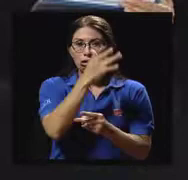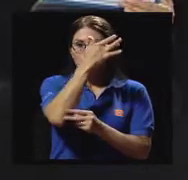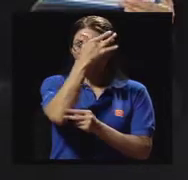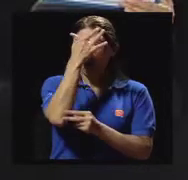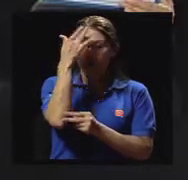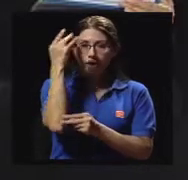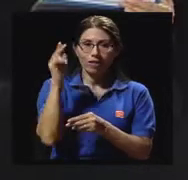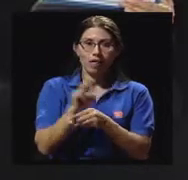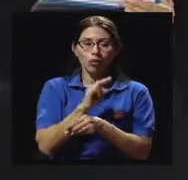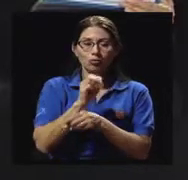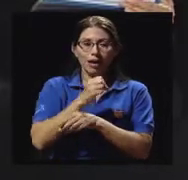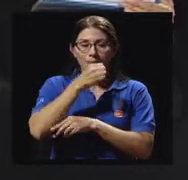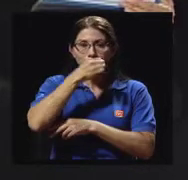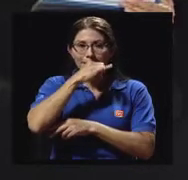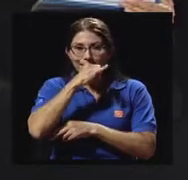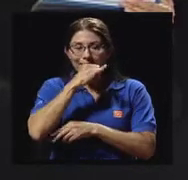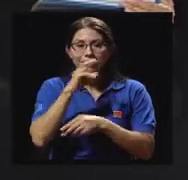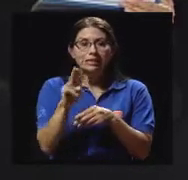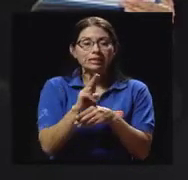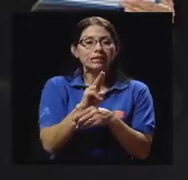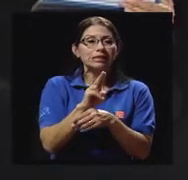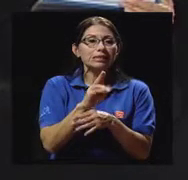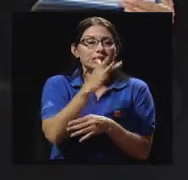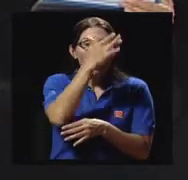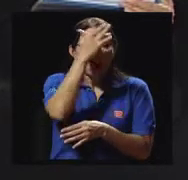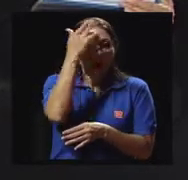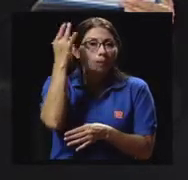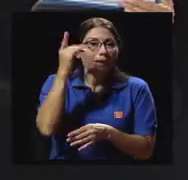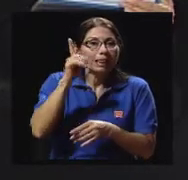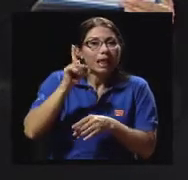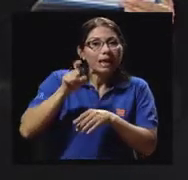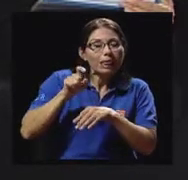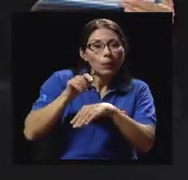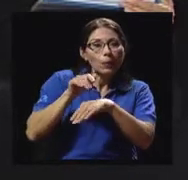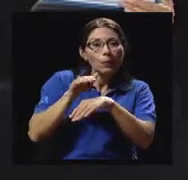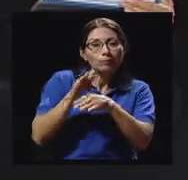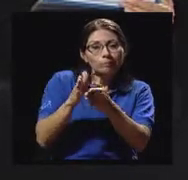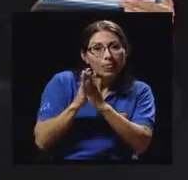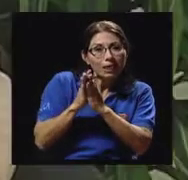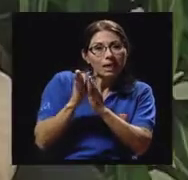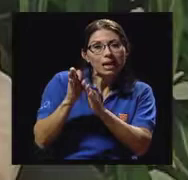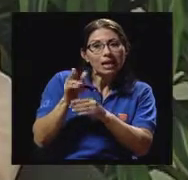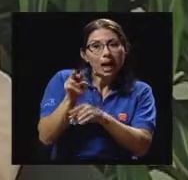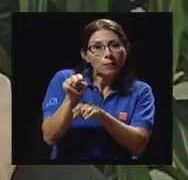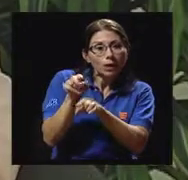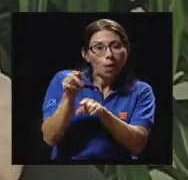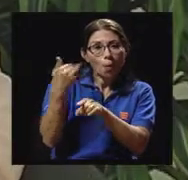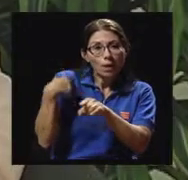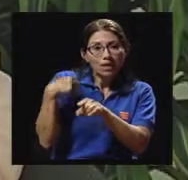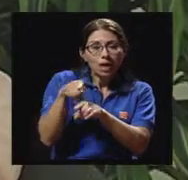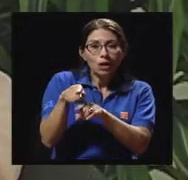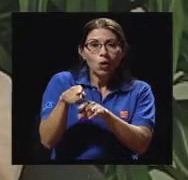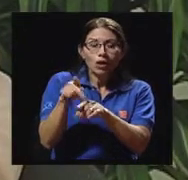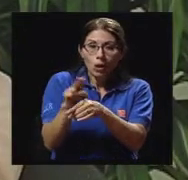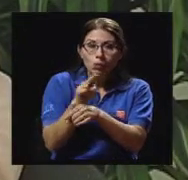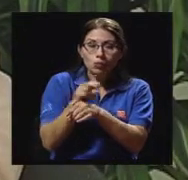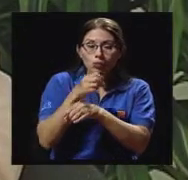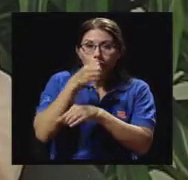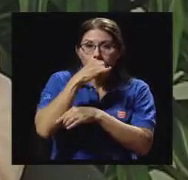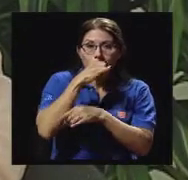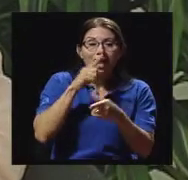Se olvida de ponerse el preservativo, se olvida de que tengo que pedirle a mi compañero que se ponga el preservativo, y